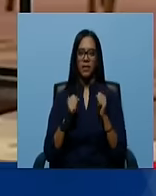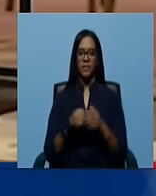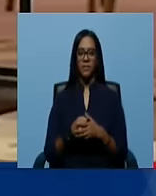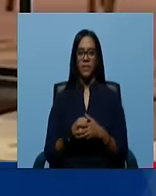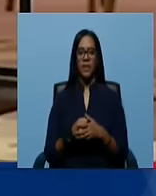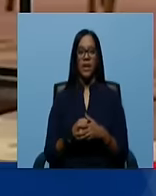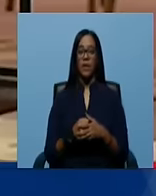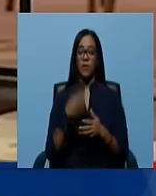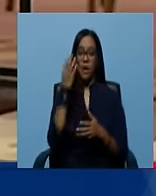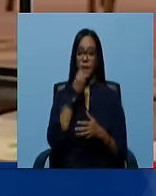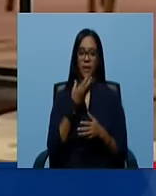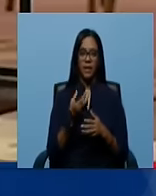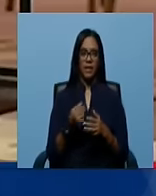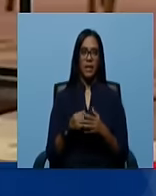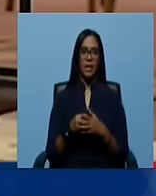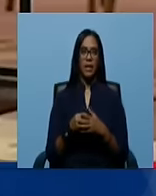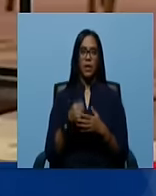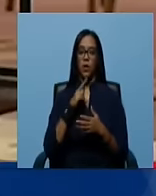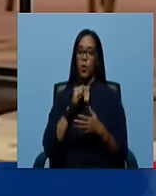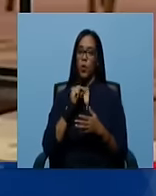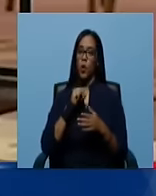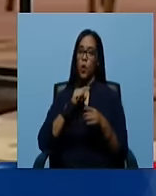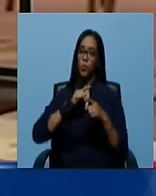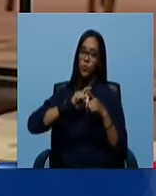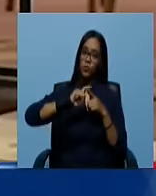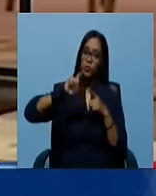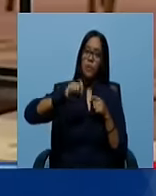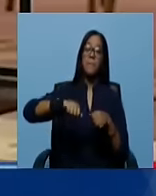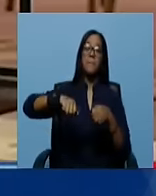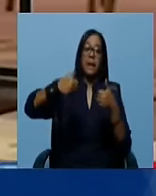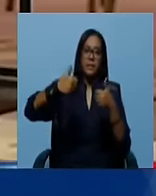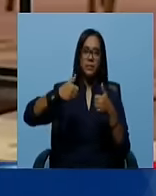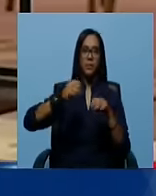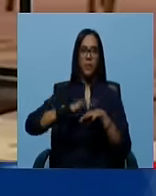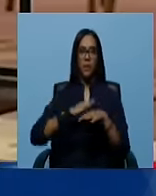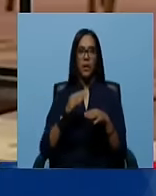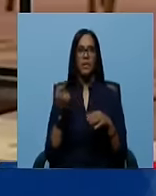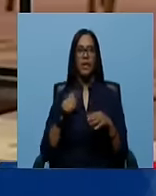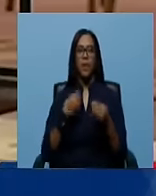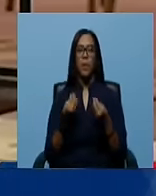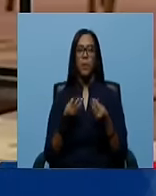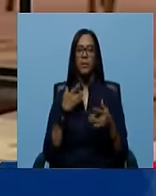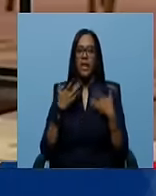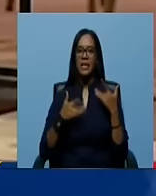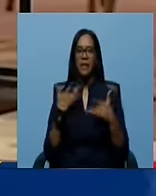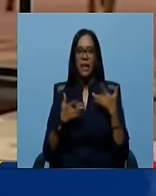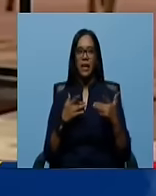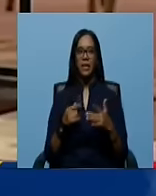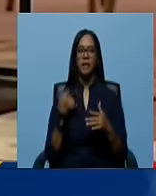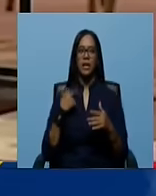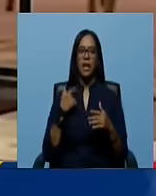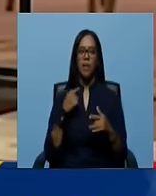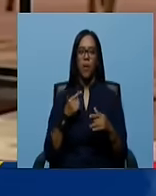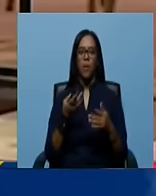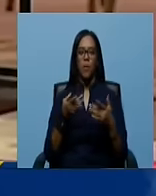Es una maravilla. No nos atrevimos a subir más porque además teníamos mucha actividad. Teníamos un acto